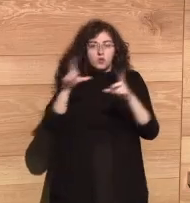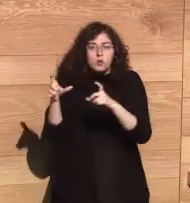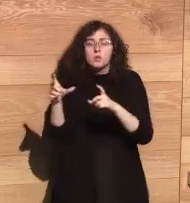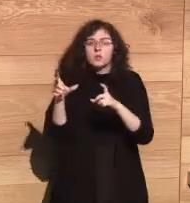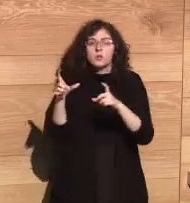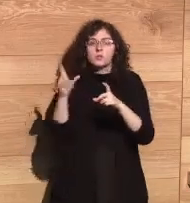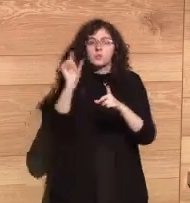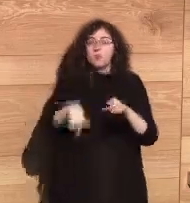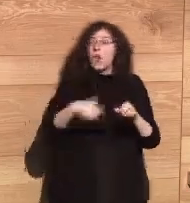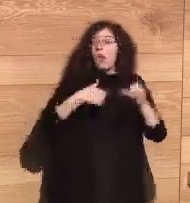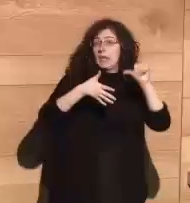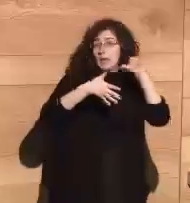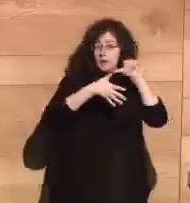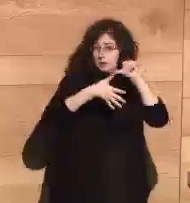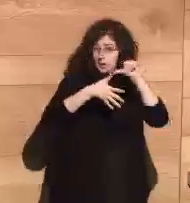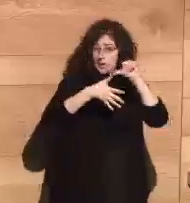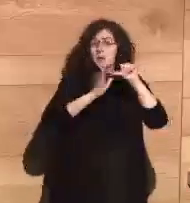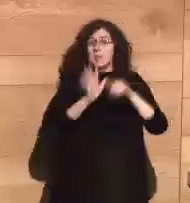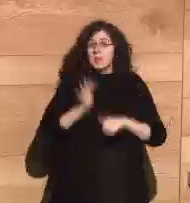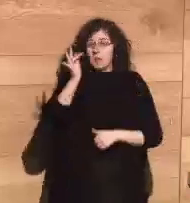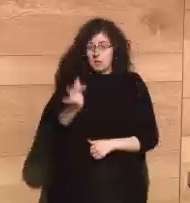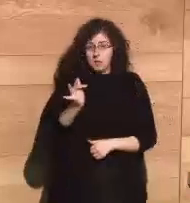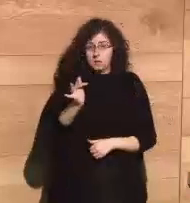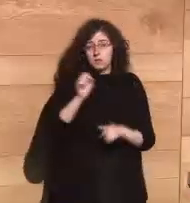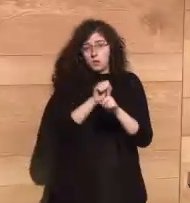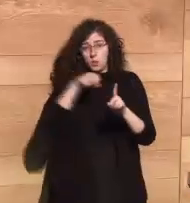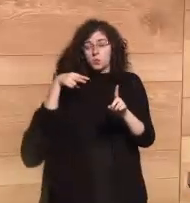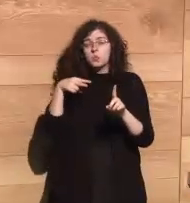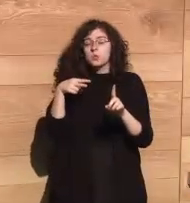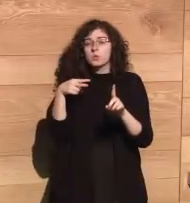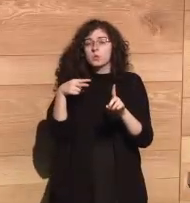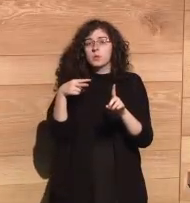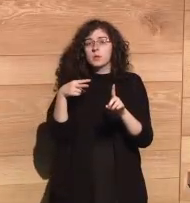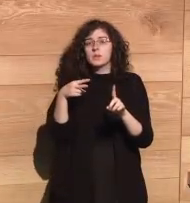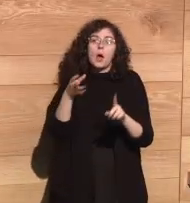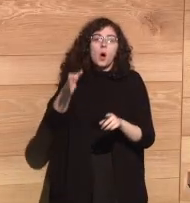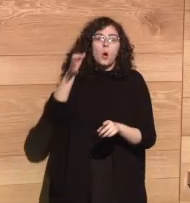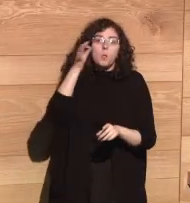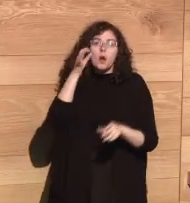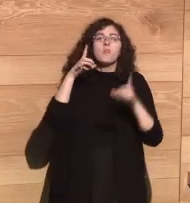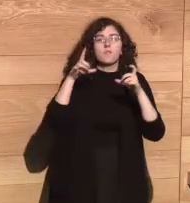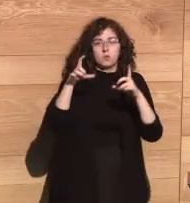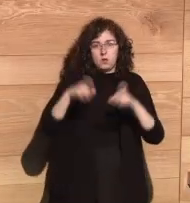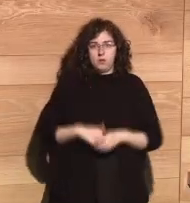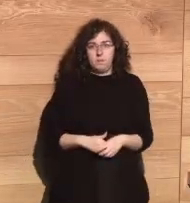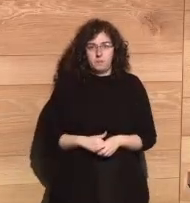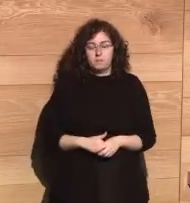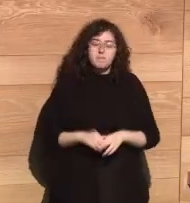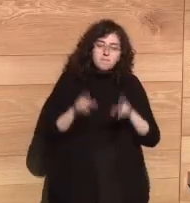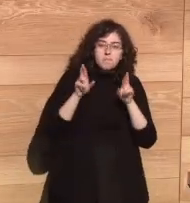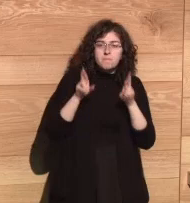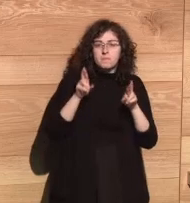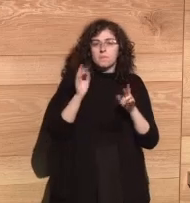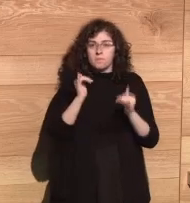solamente iberoamericana, sino también desde la perspectiva de la mujer fotógrafa. Espero que